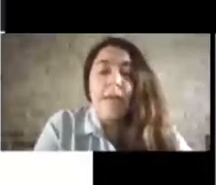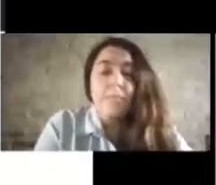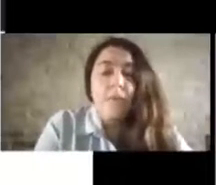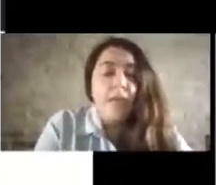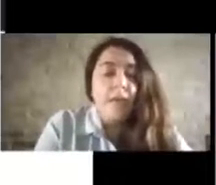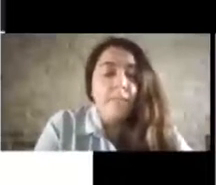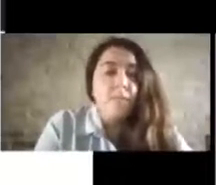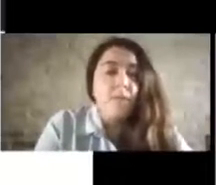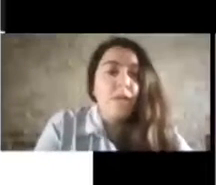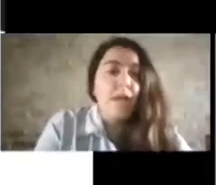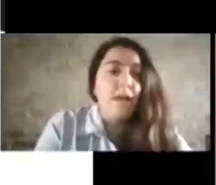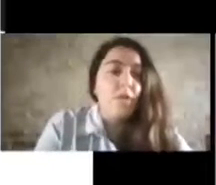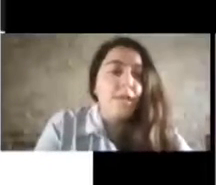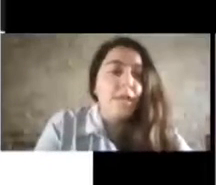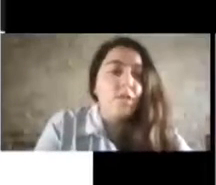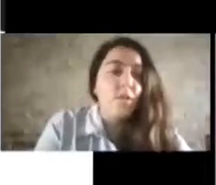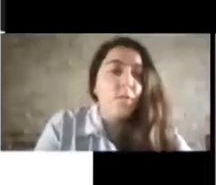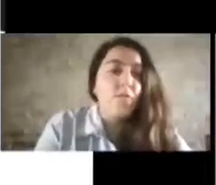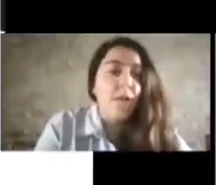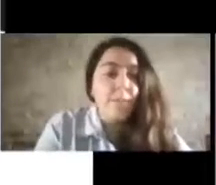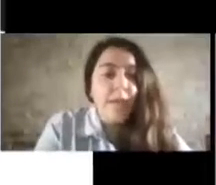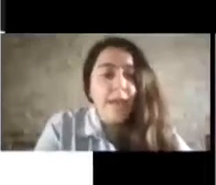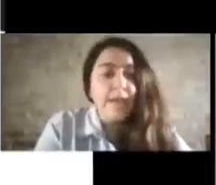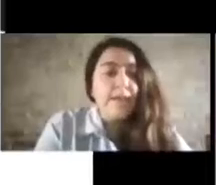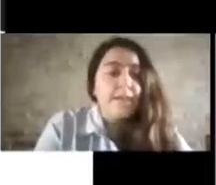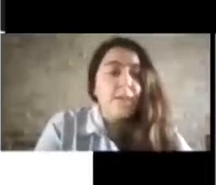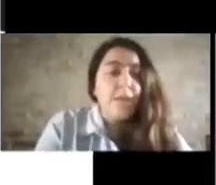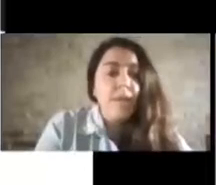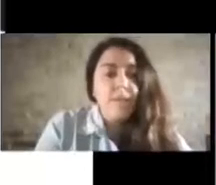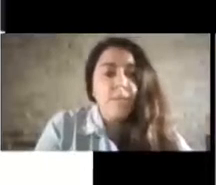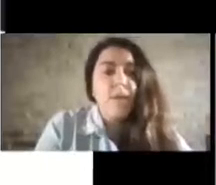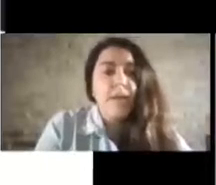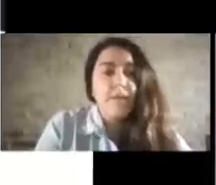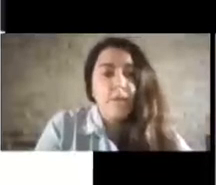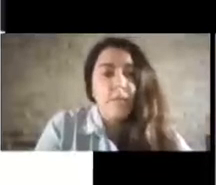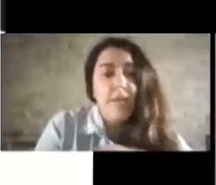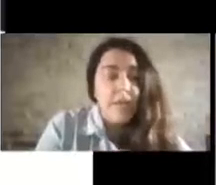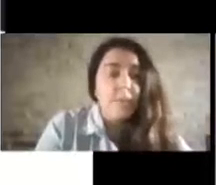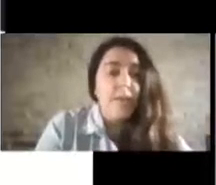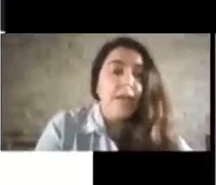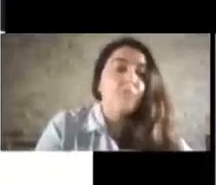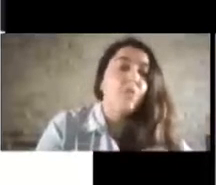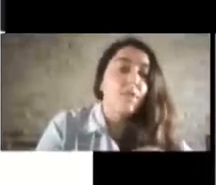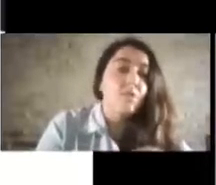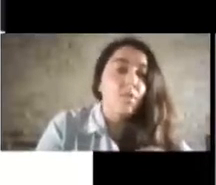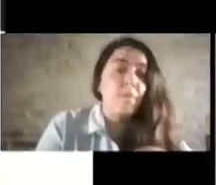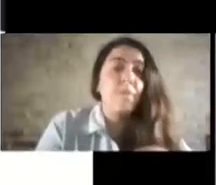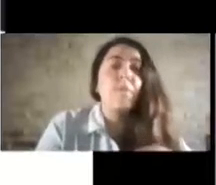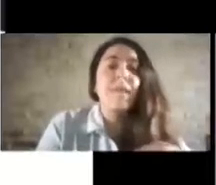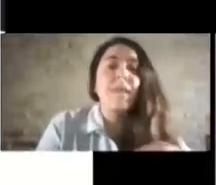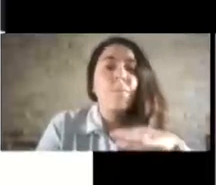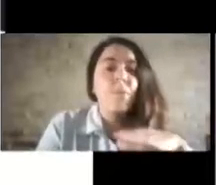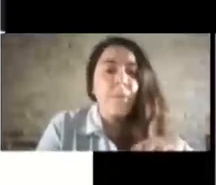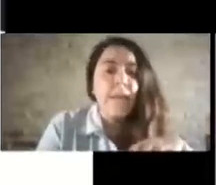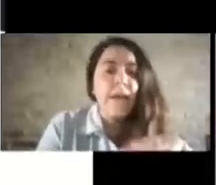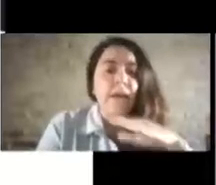Y la recomendación en cuanto a la pila, siempre decimos que es conveniente para la zona que nosotros vivimos que